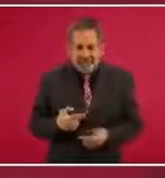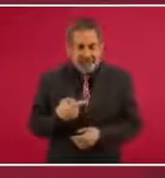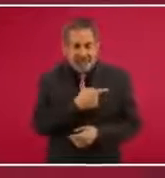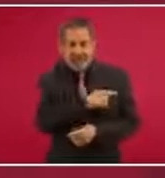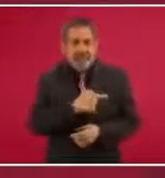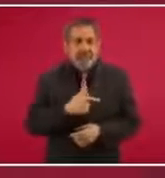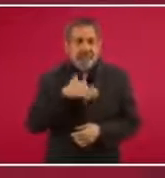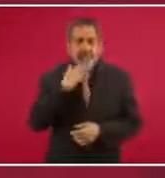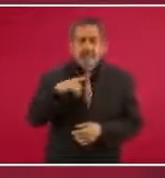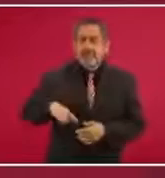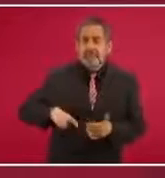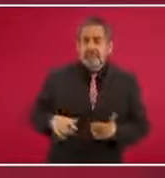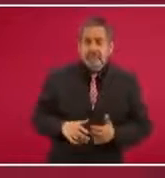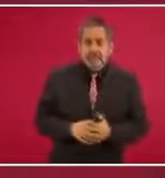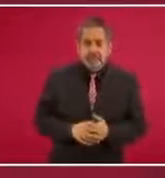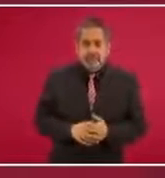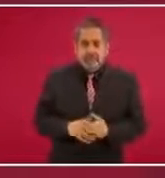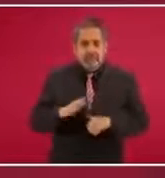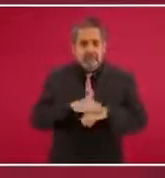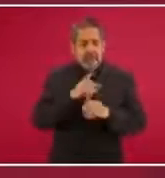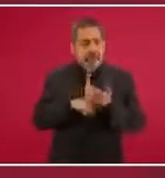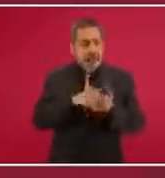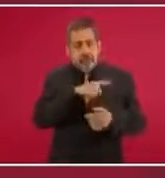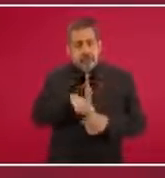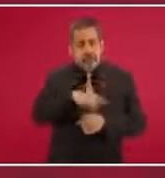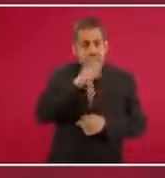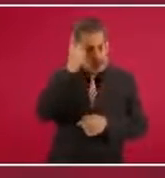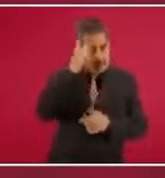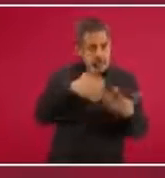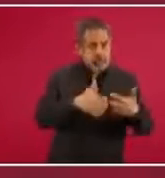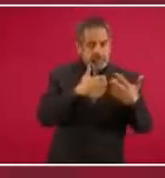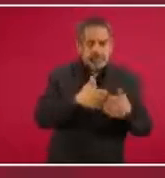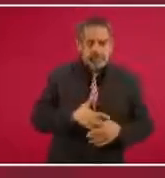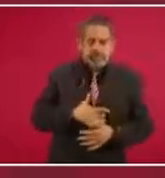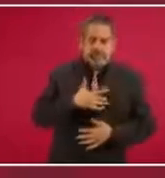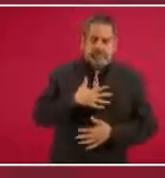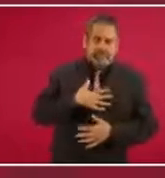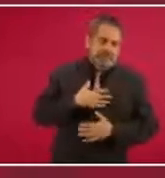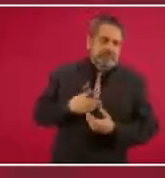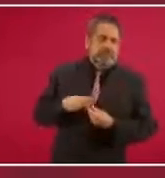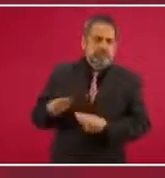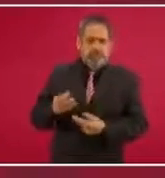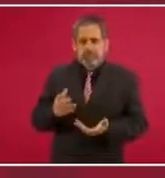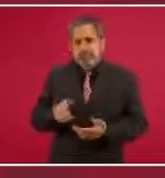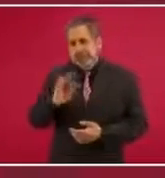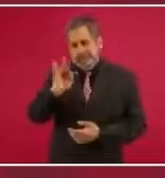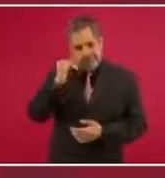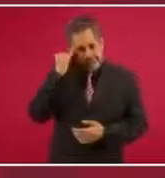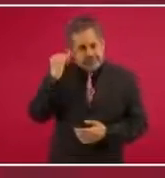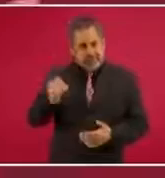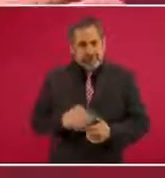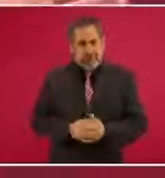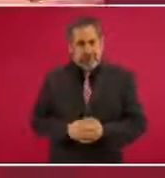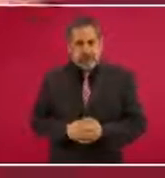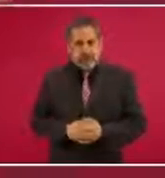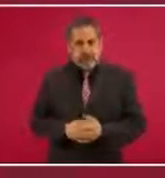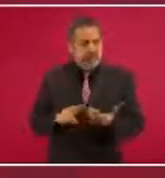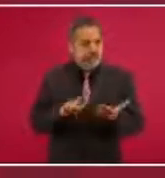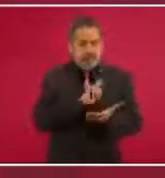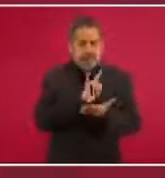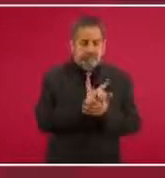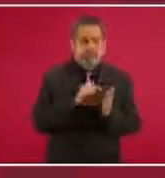porque actúan con humanismo imagínense me apego a la